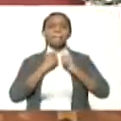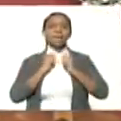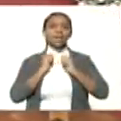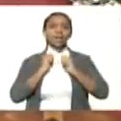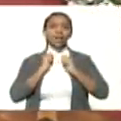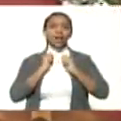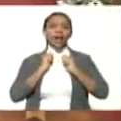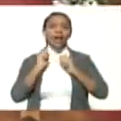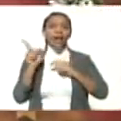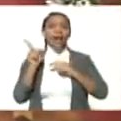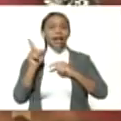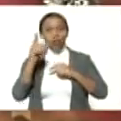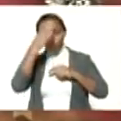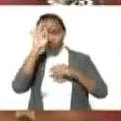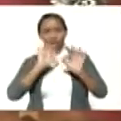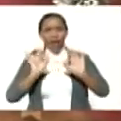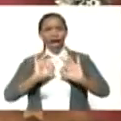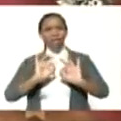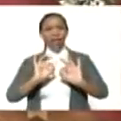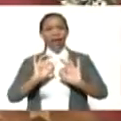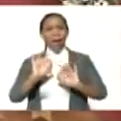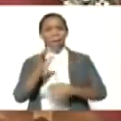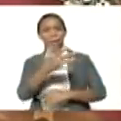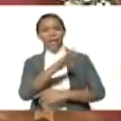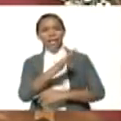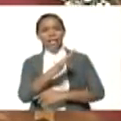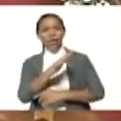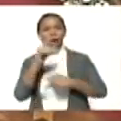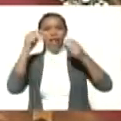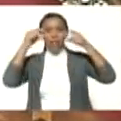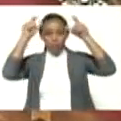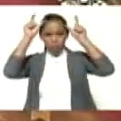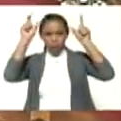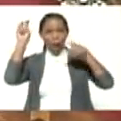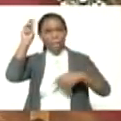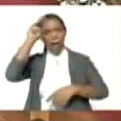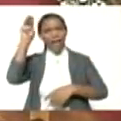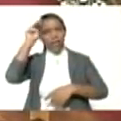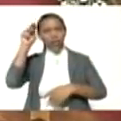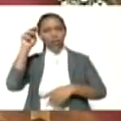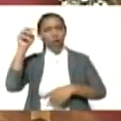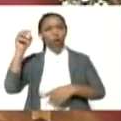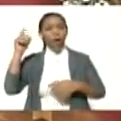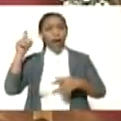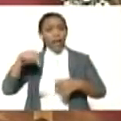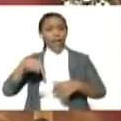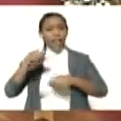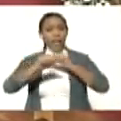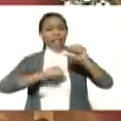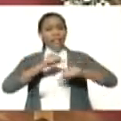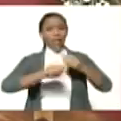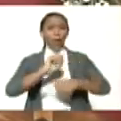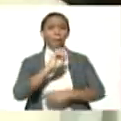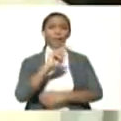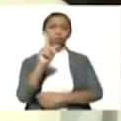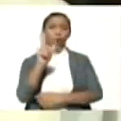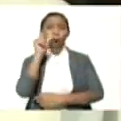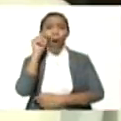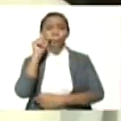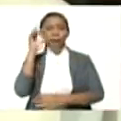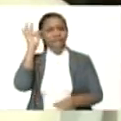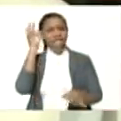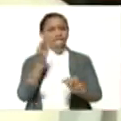duda, es lo más parecido a Simón Rodríguez, al maestro Robinson en este siglo XXI, un hombre de